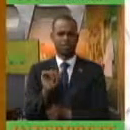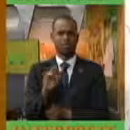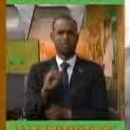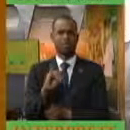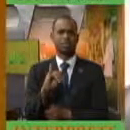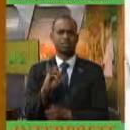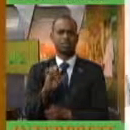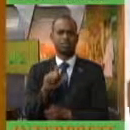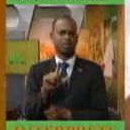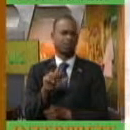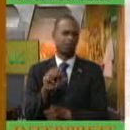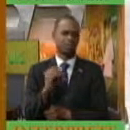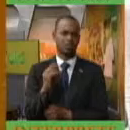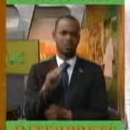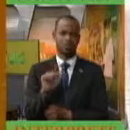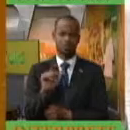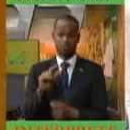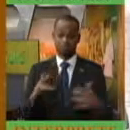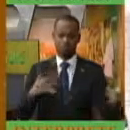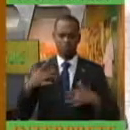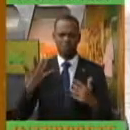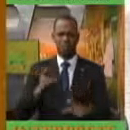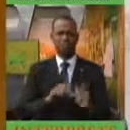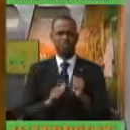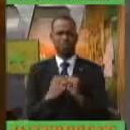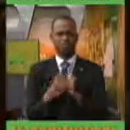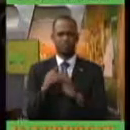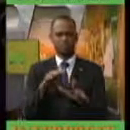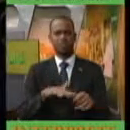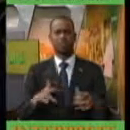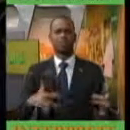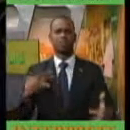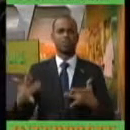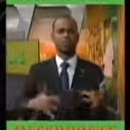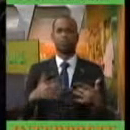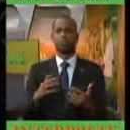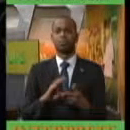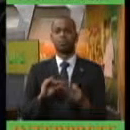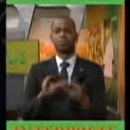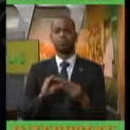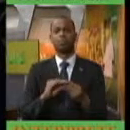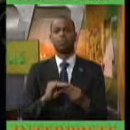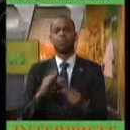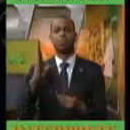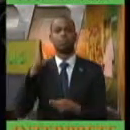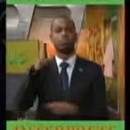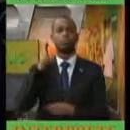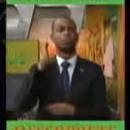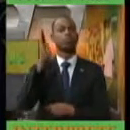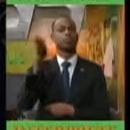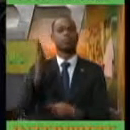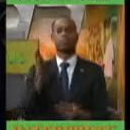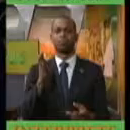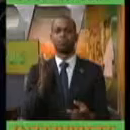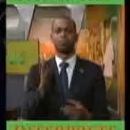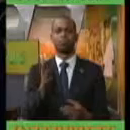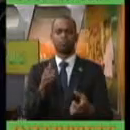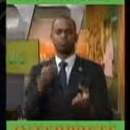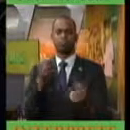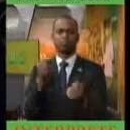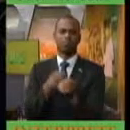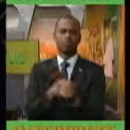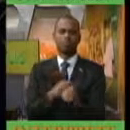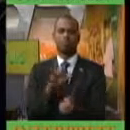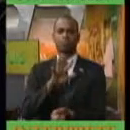se emociona al ver tanta persona con discapacidad en el sector y dice, oye, voy a hacer un apoyo